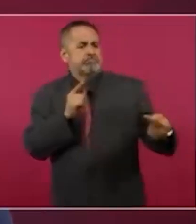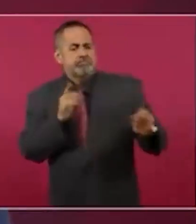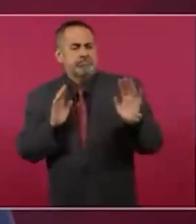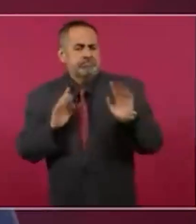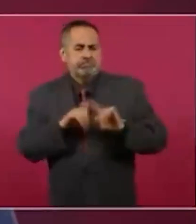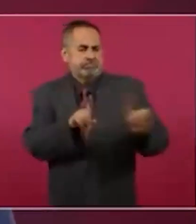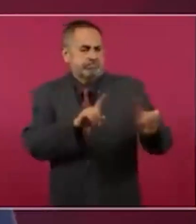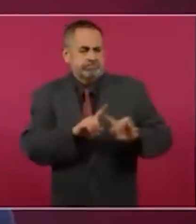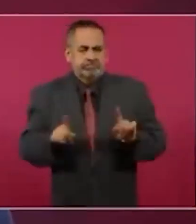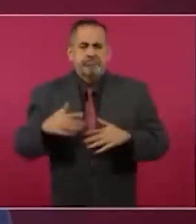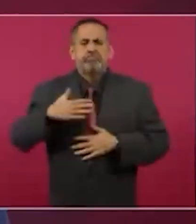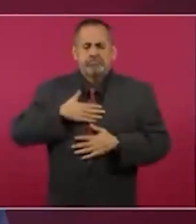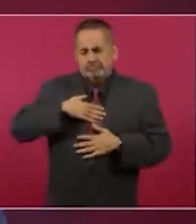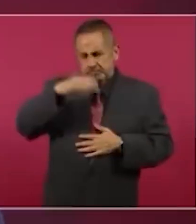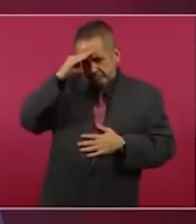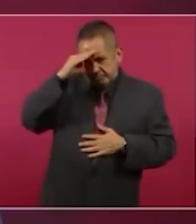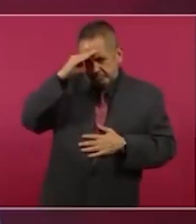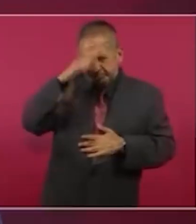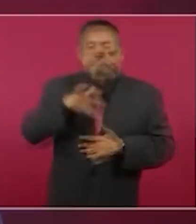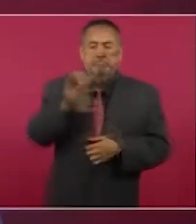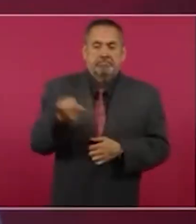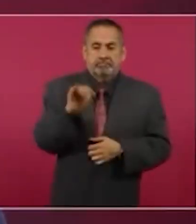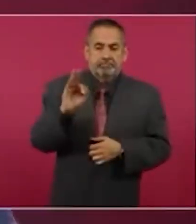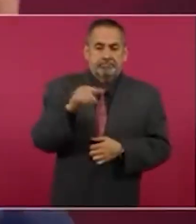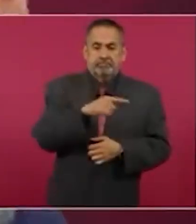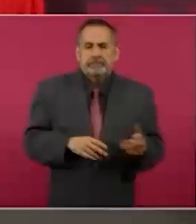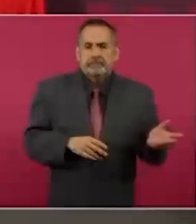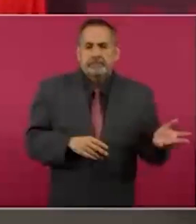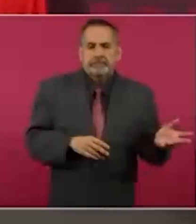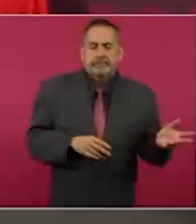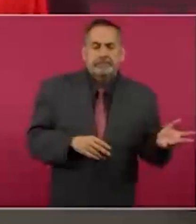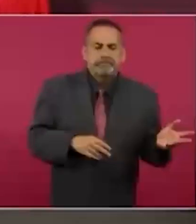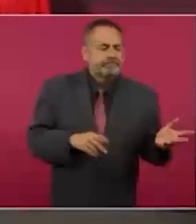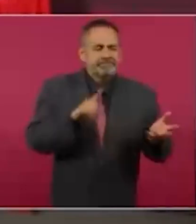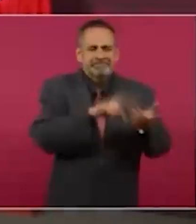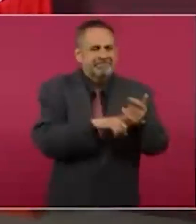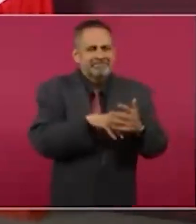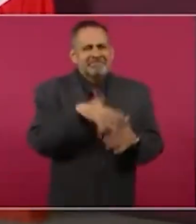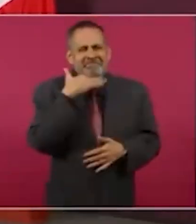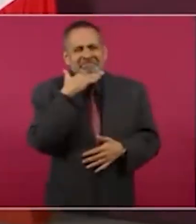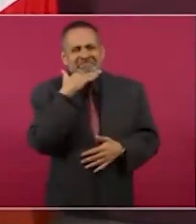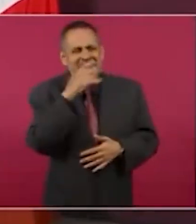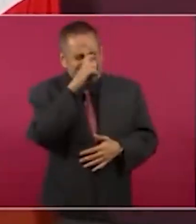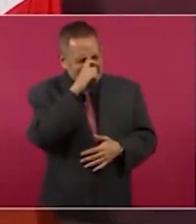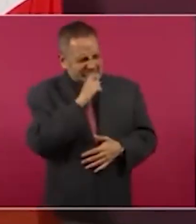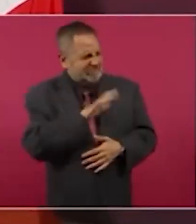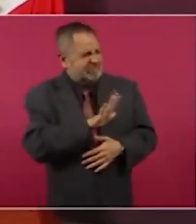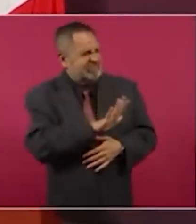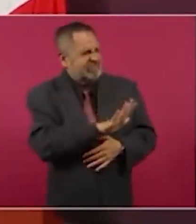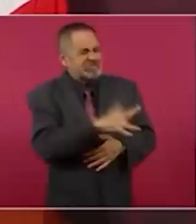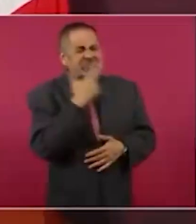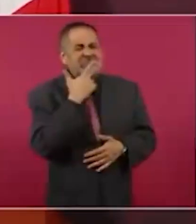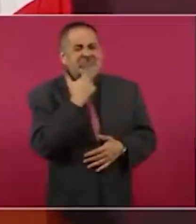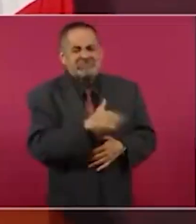El presidente de México, Andrés Manuel López Obrador, aseguró que es normal que haya posturas distintas sobre este tema y reiteró que la esfera judicial